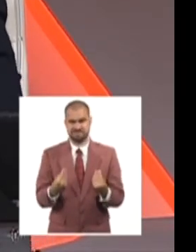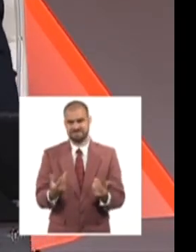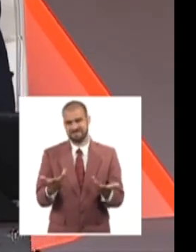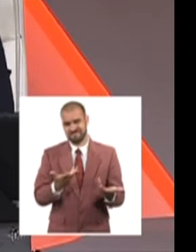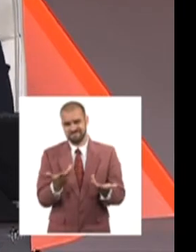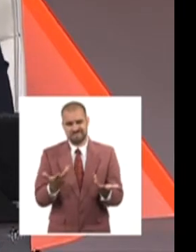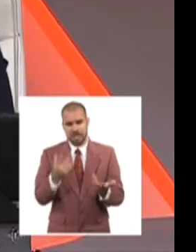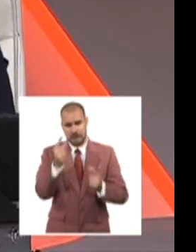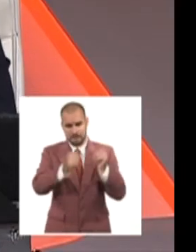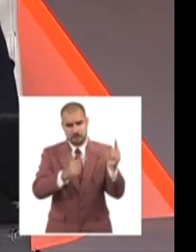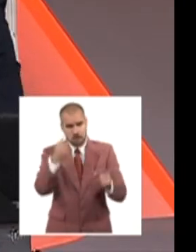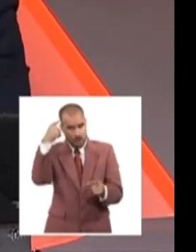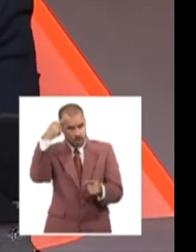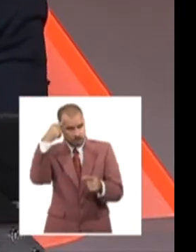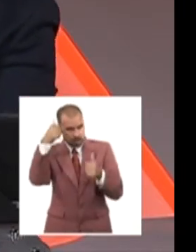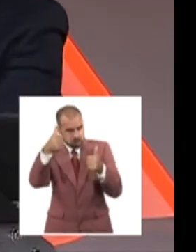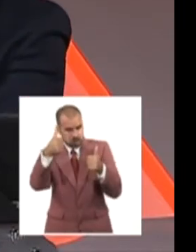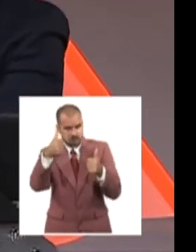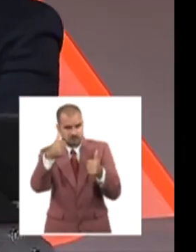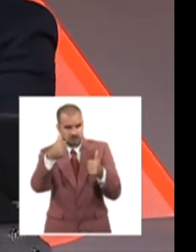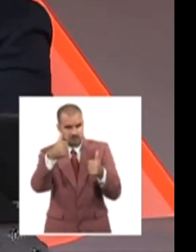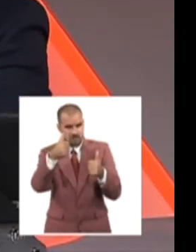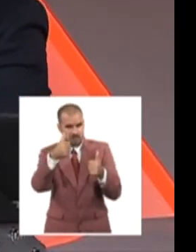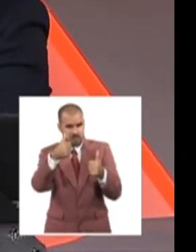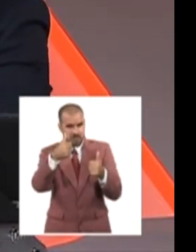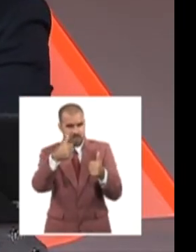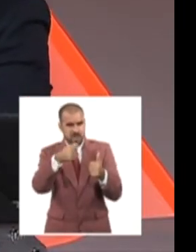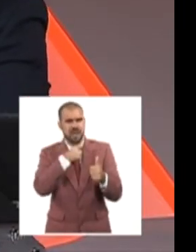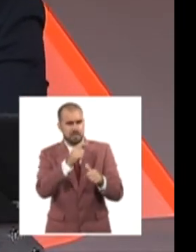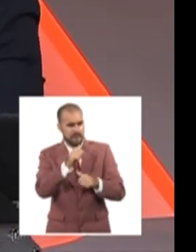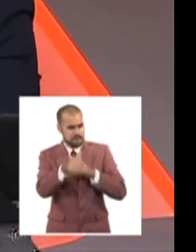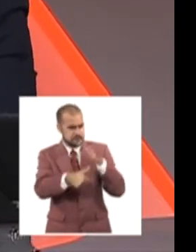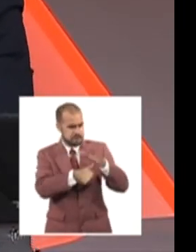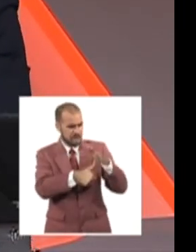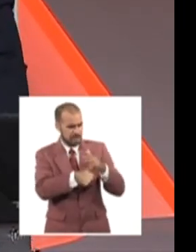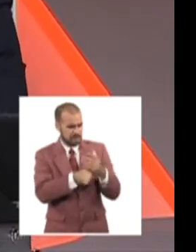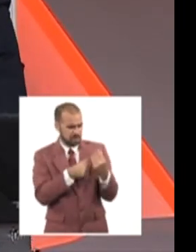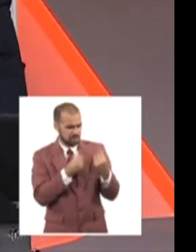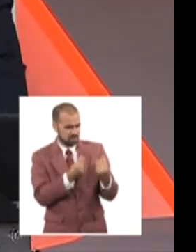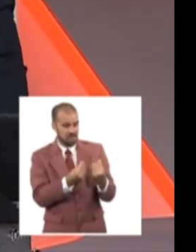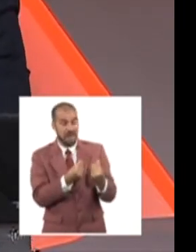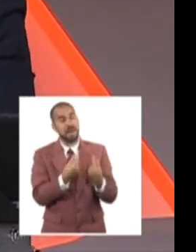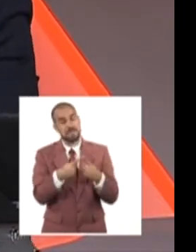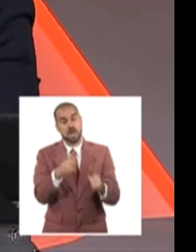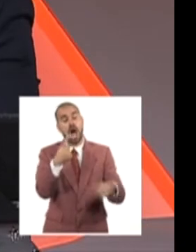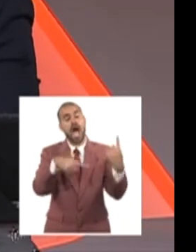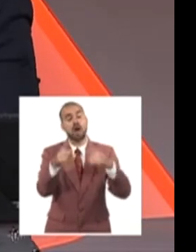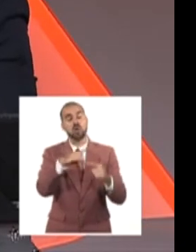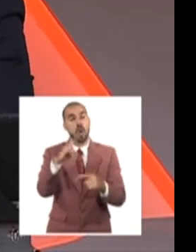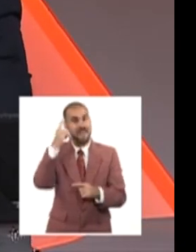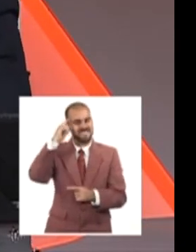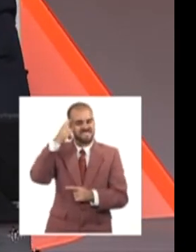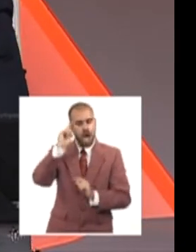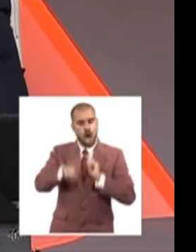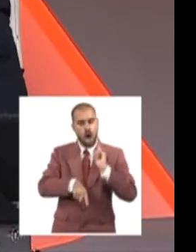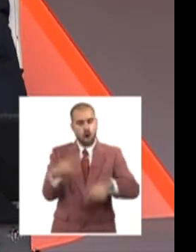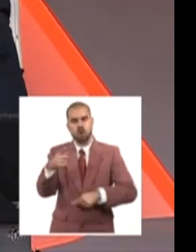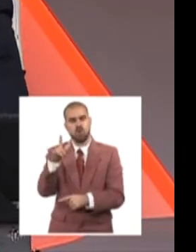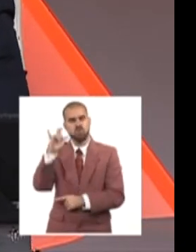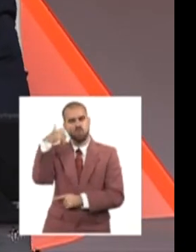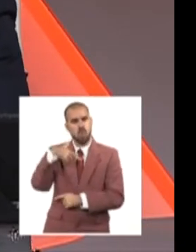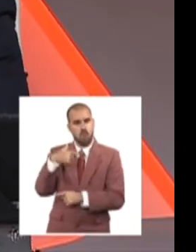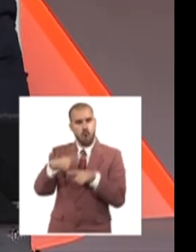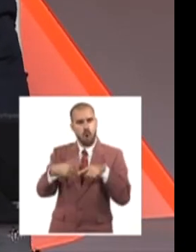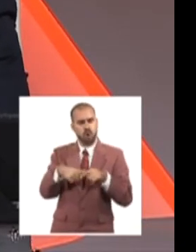puede optar por trump pero bueno hay estos factores no en los anti petistas enfermizo y bueno estos grupos religiosos